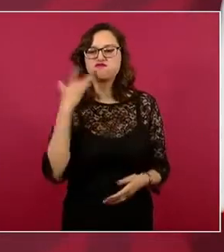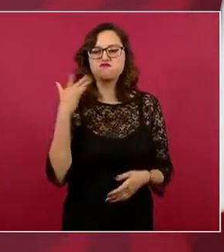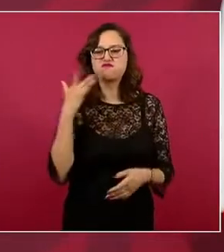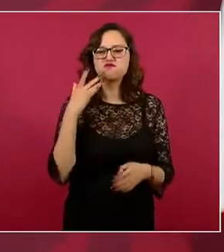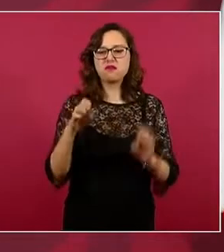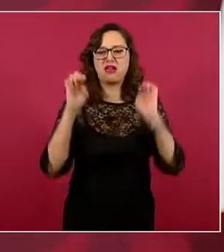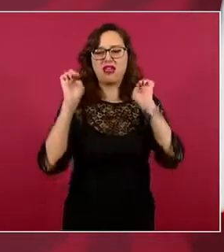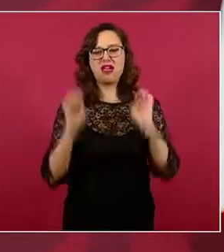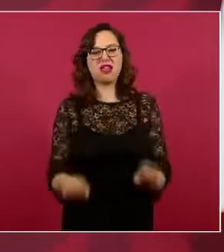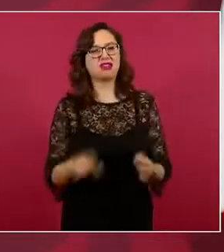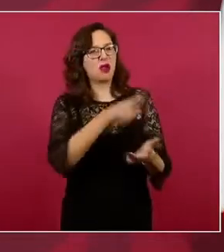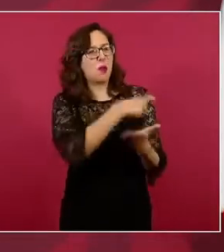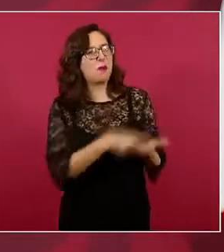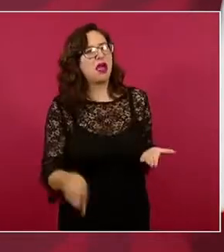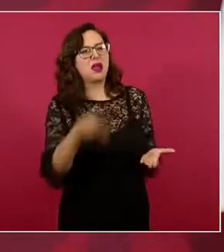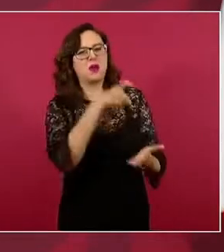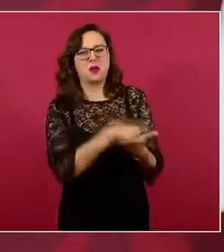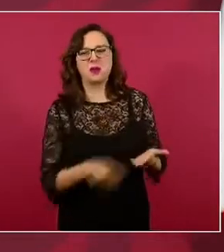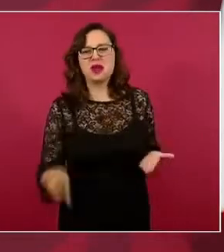en el mundo,